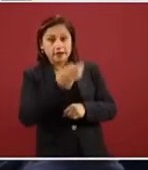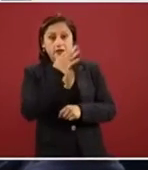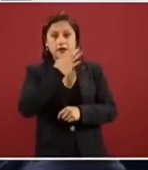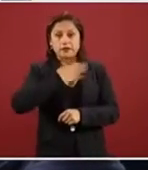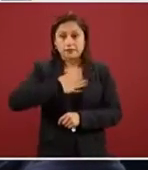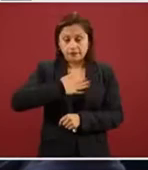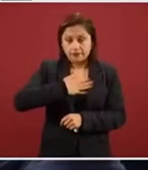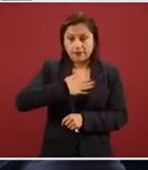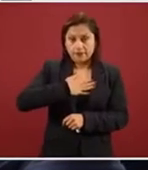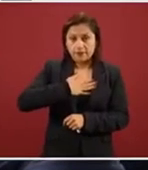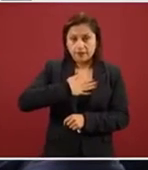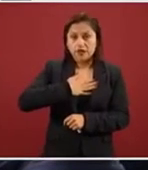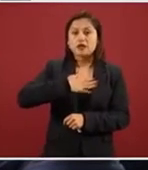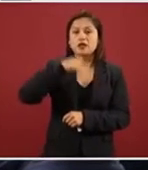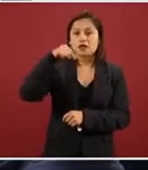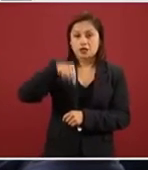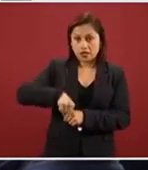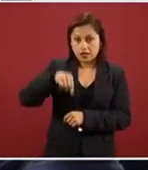aquí